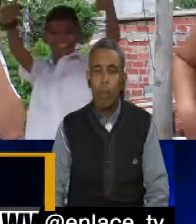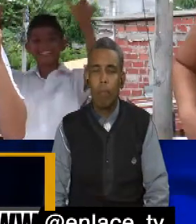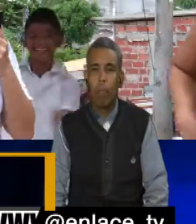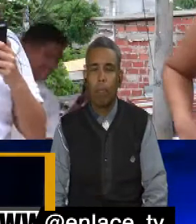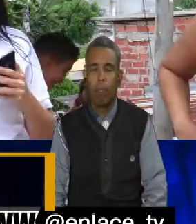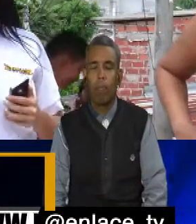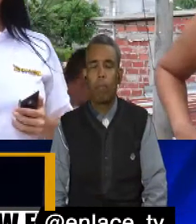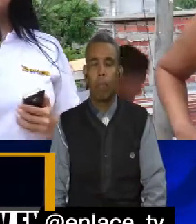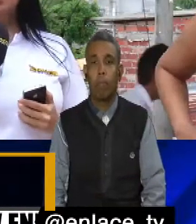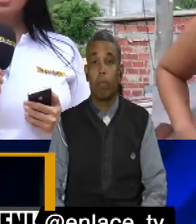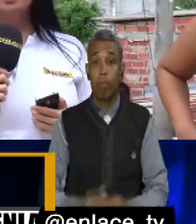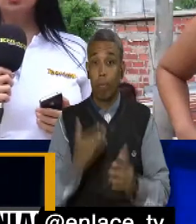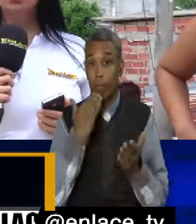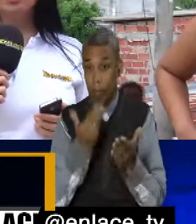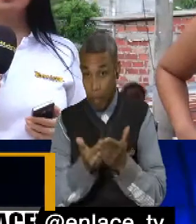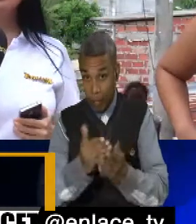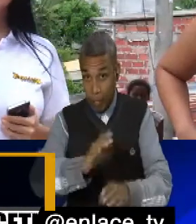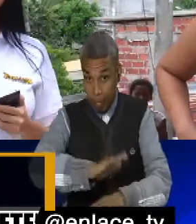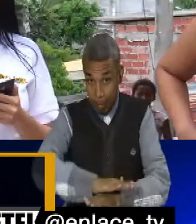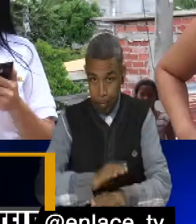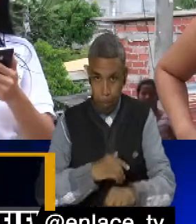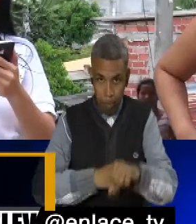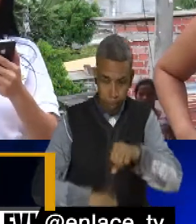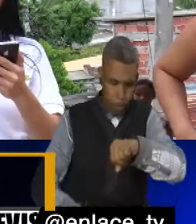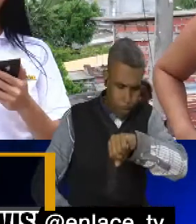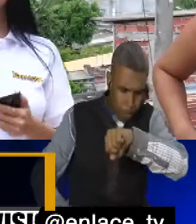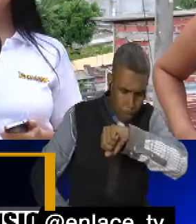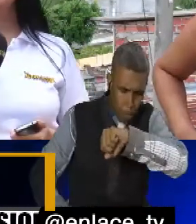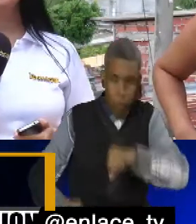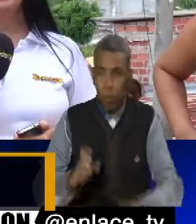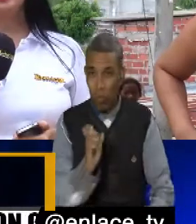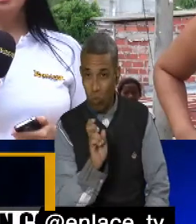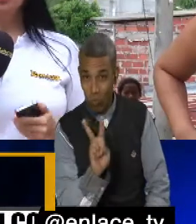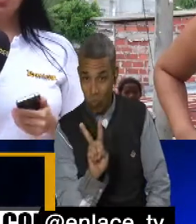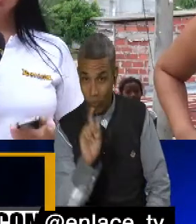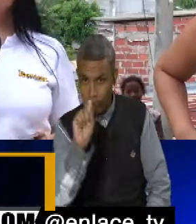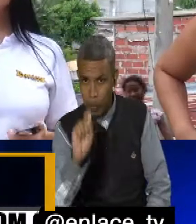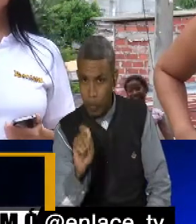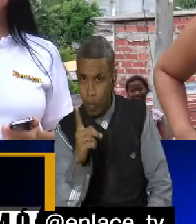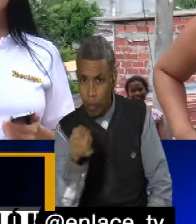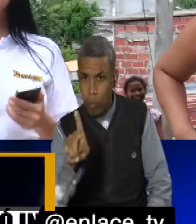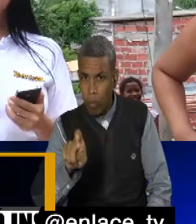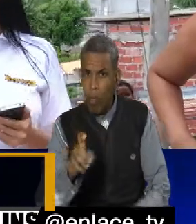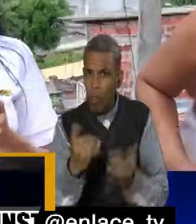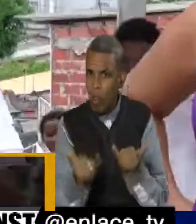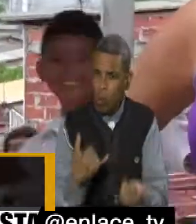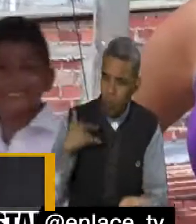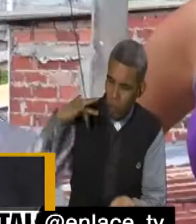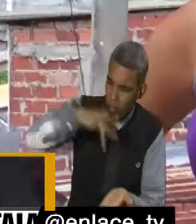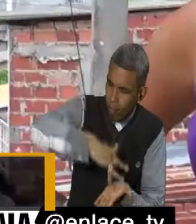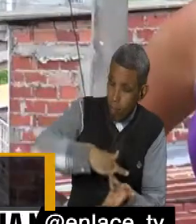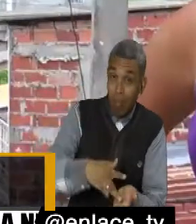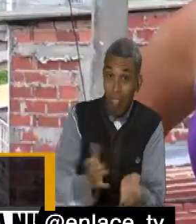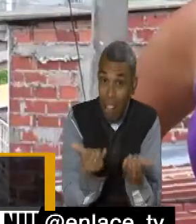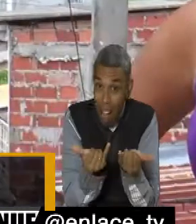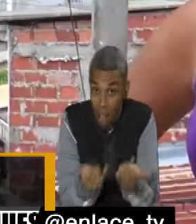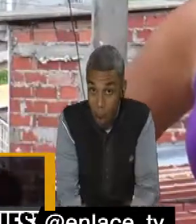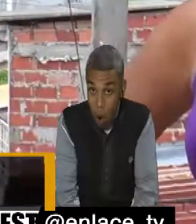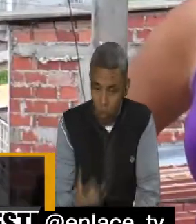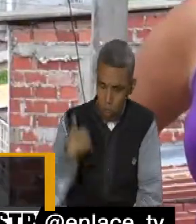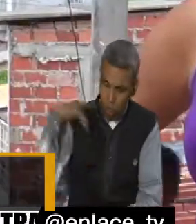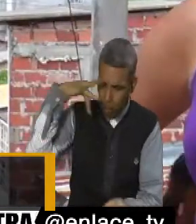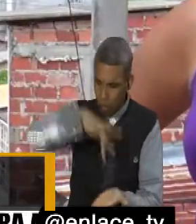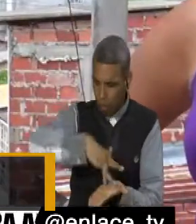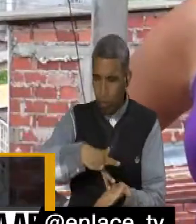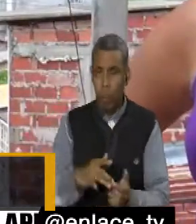Yani, televidentes, muy buenas tardes. Pues a las 12 y 16 minutos del mediodía nos encontramos aquí en vivo y en directo desde el barrio Colinas